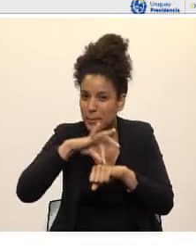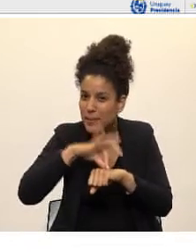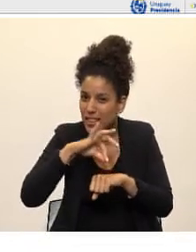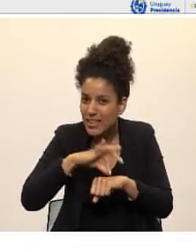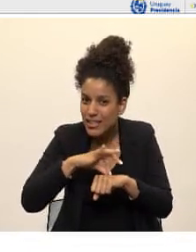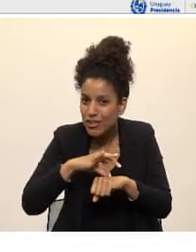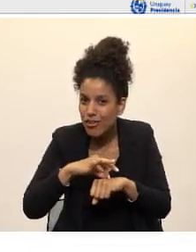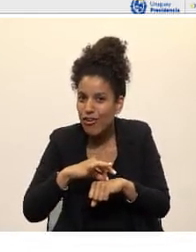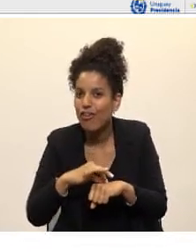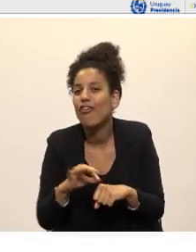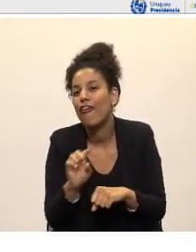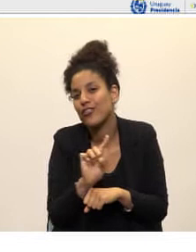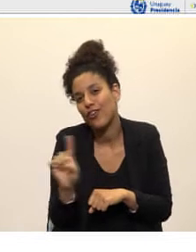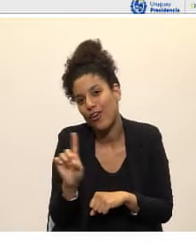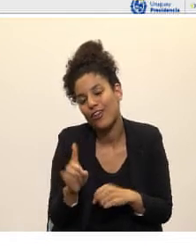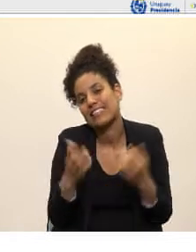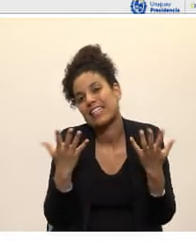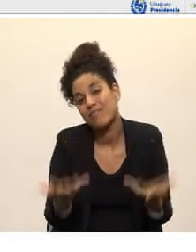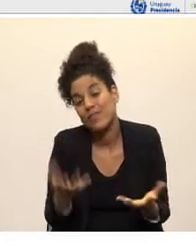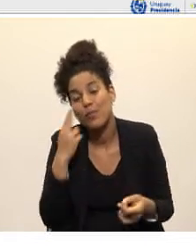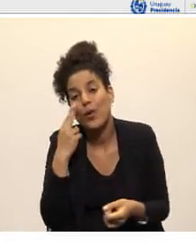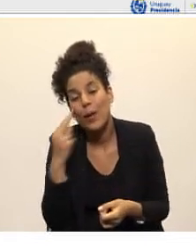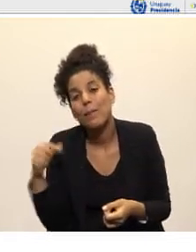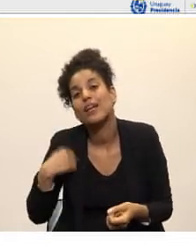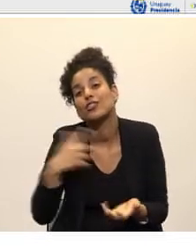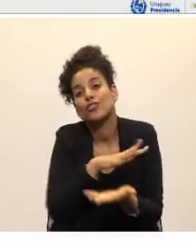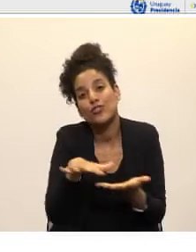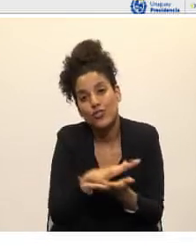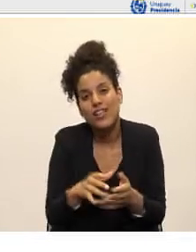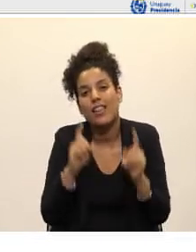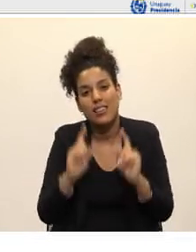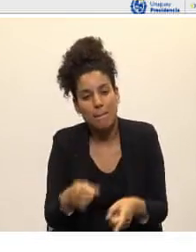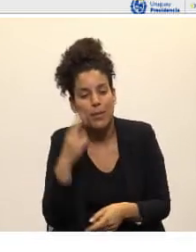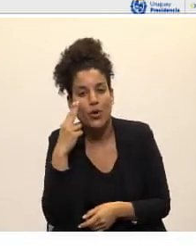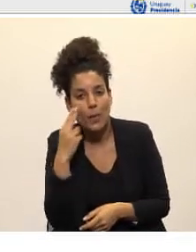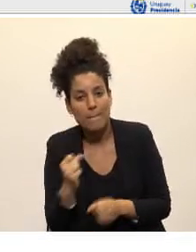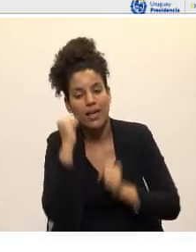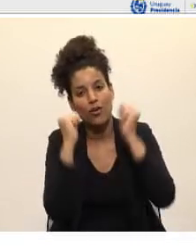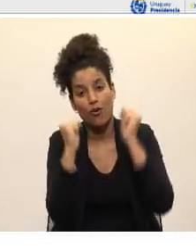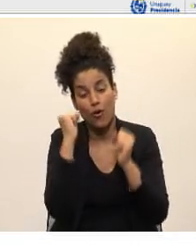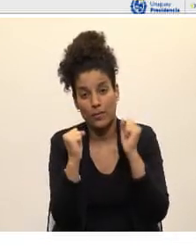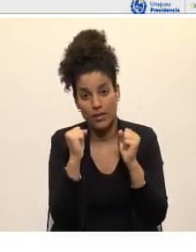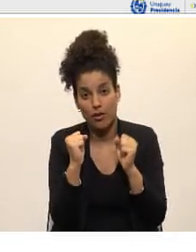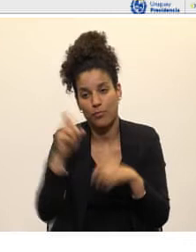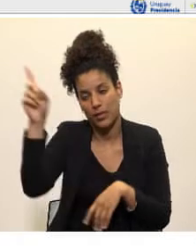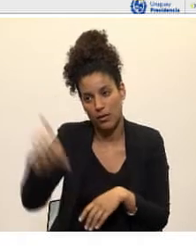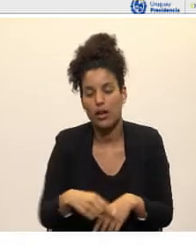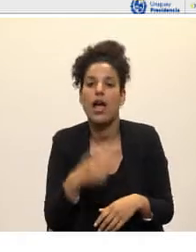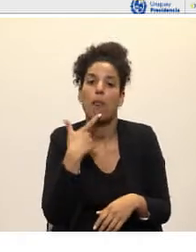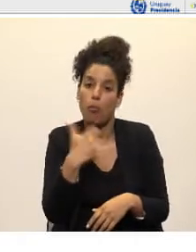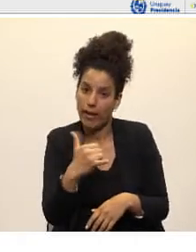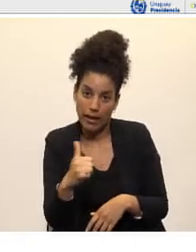es fundamentalmente un problema social y económico. Acá lo traigo, voy a dar el ejemplo de las vacunas, lo que es algo